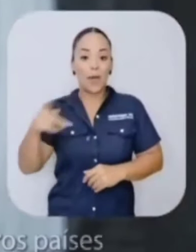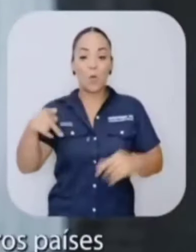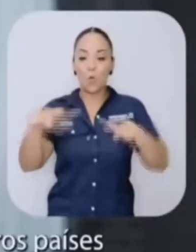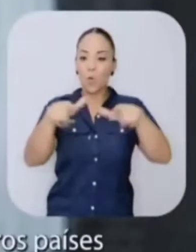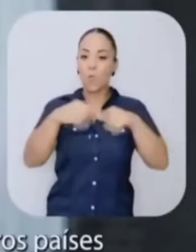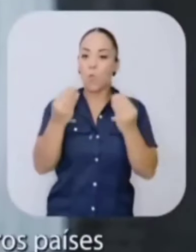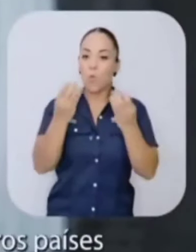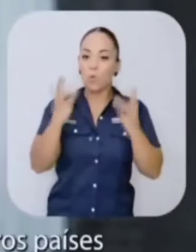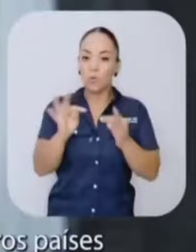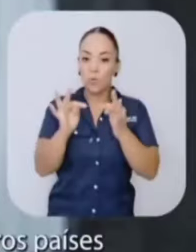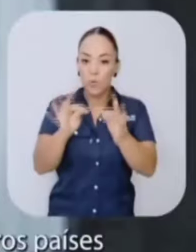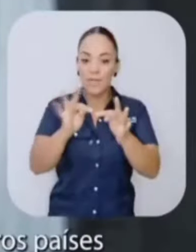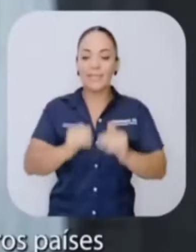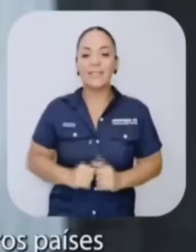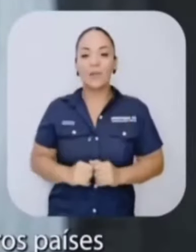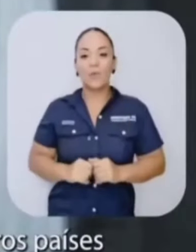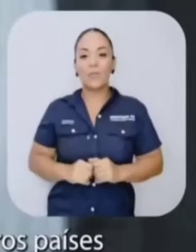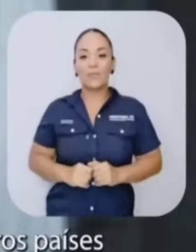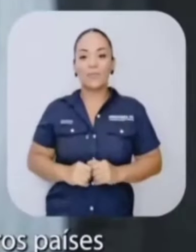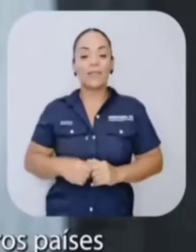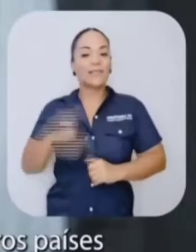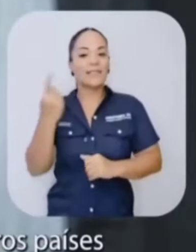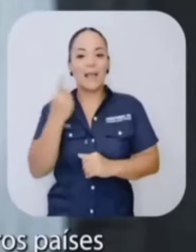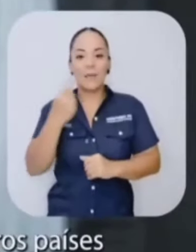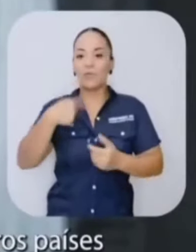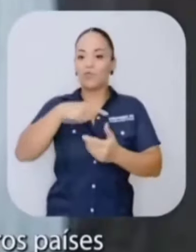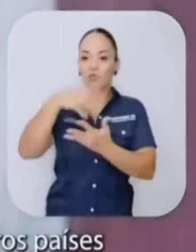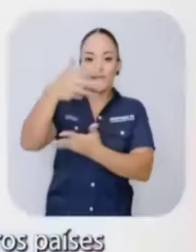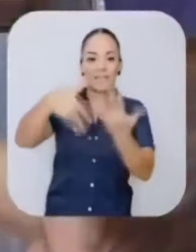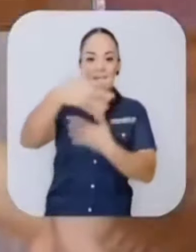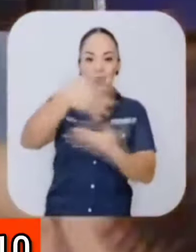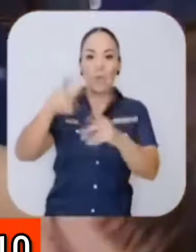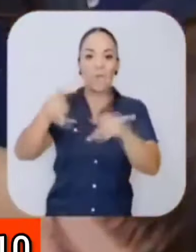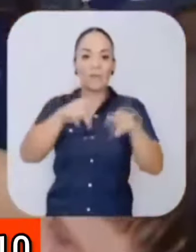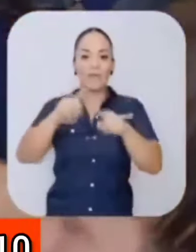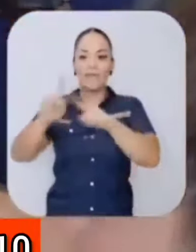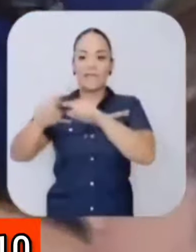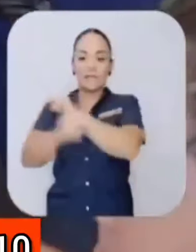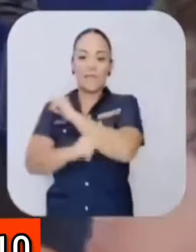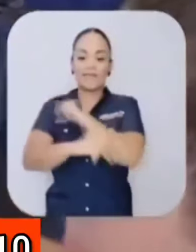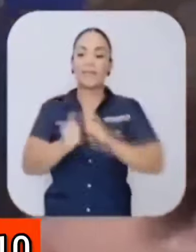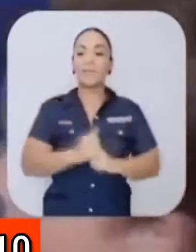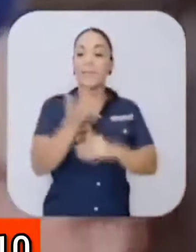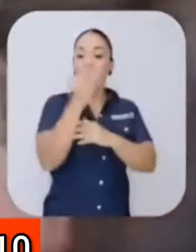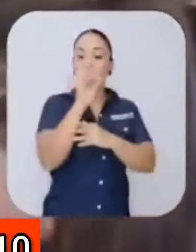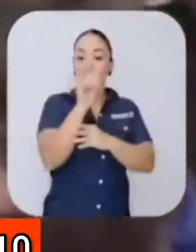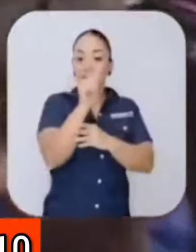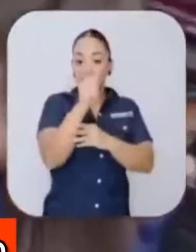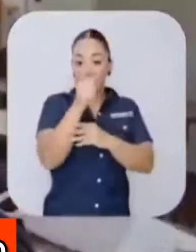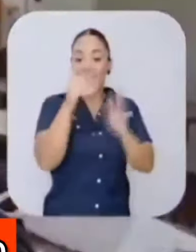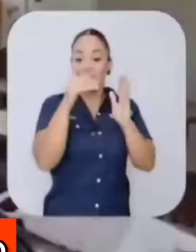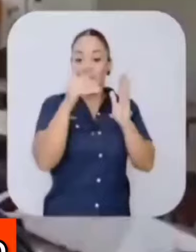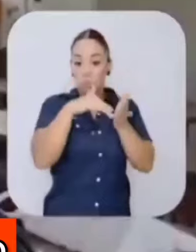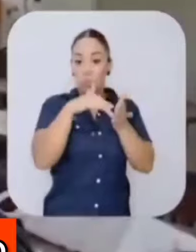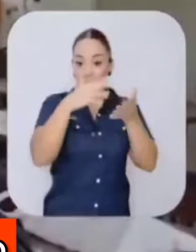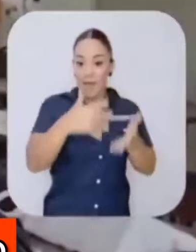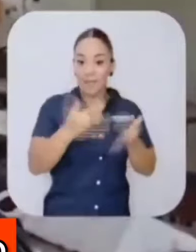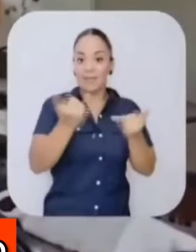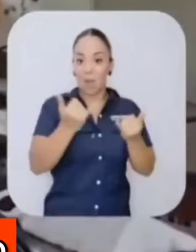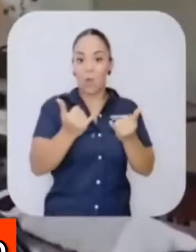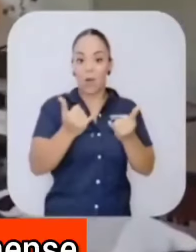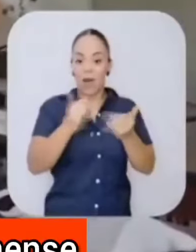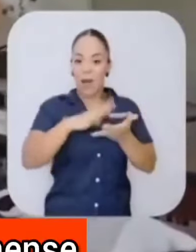place, we are always interacting with people from other countries. Y también les contamos que 19,010 estudiantes se